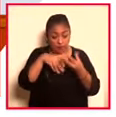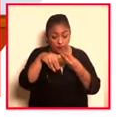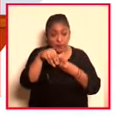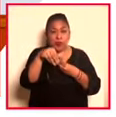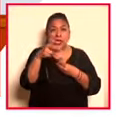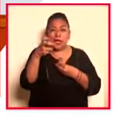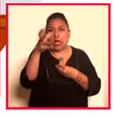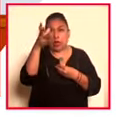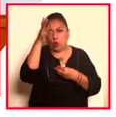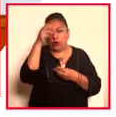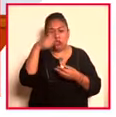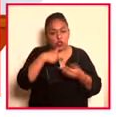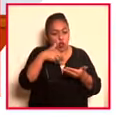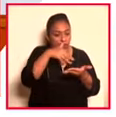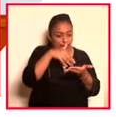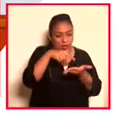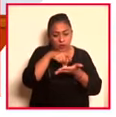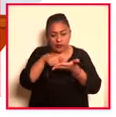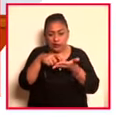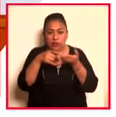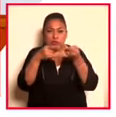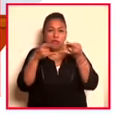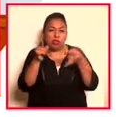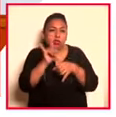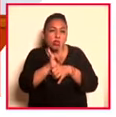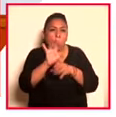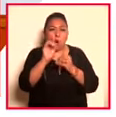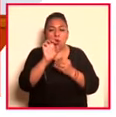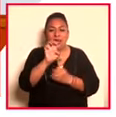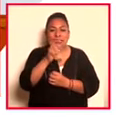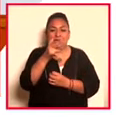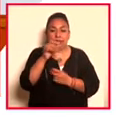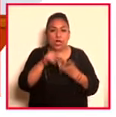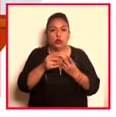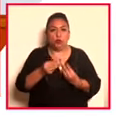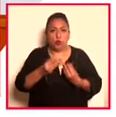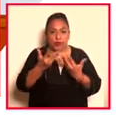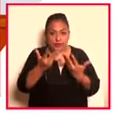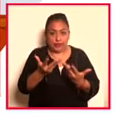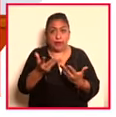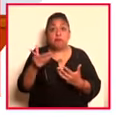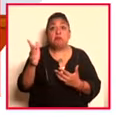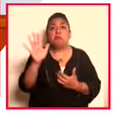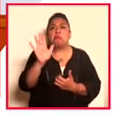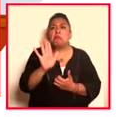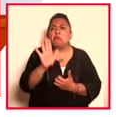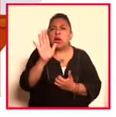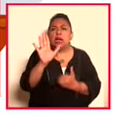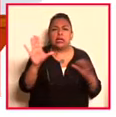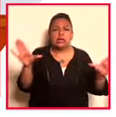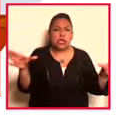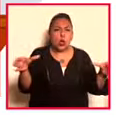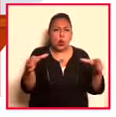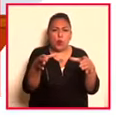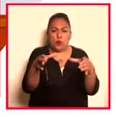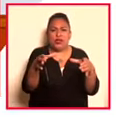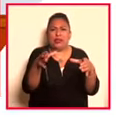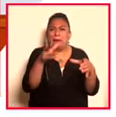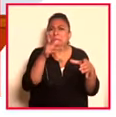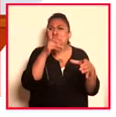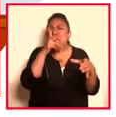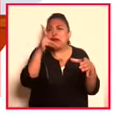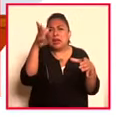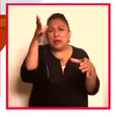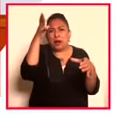leído y escrito tanto relatos de ficción como ensayos y poesía. Pareciera que comunidad es una palabra o concepto